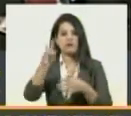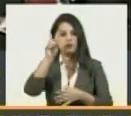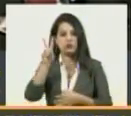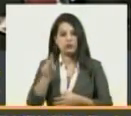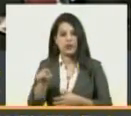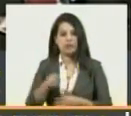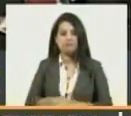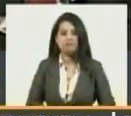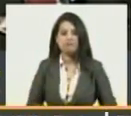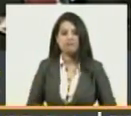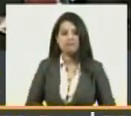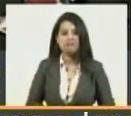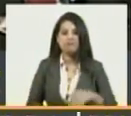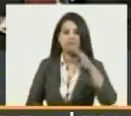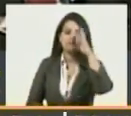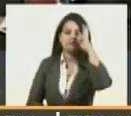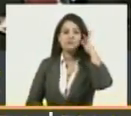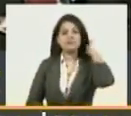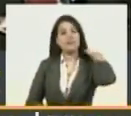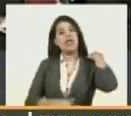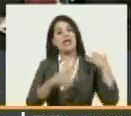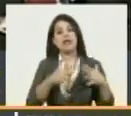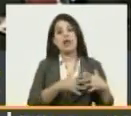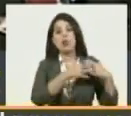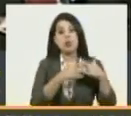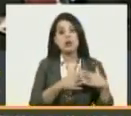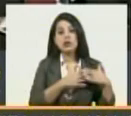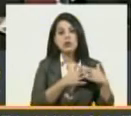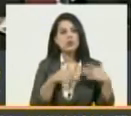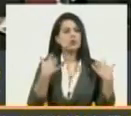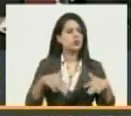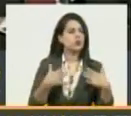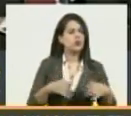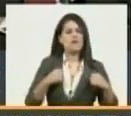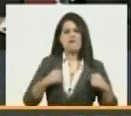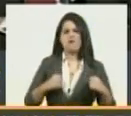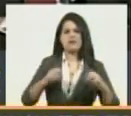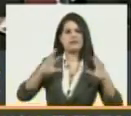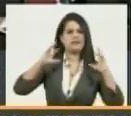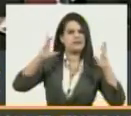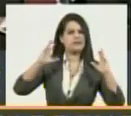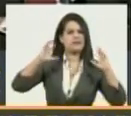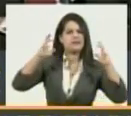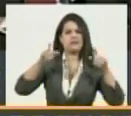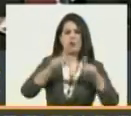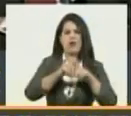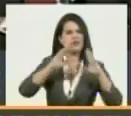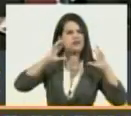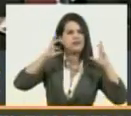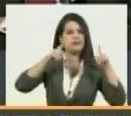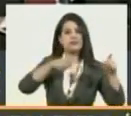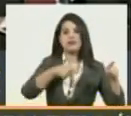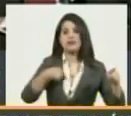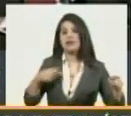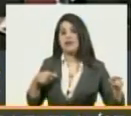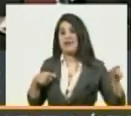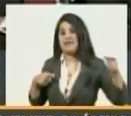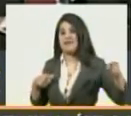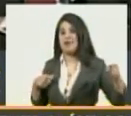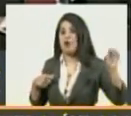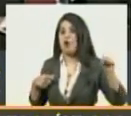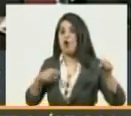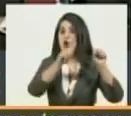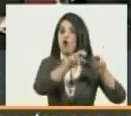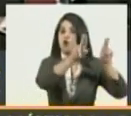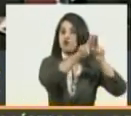desató por parte de los Estados Unidos la misma furia que al mismo tiempo pretendían imponer en el